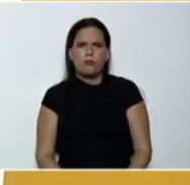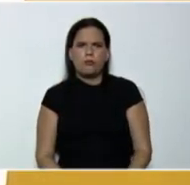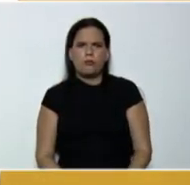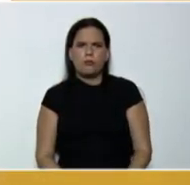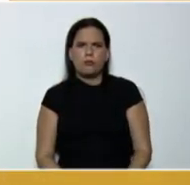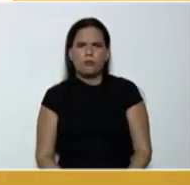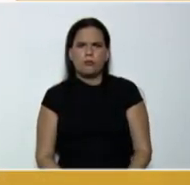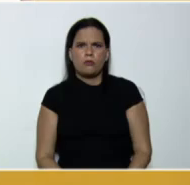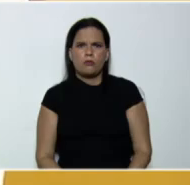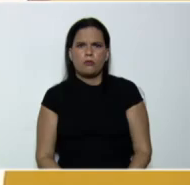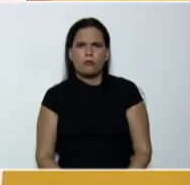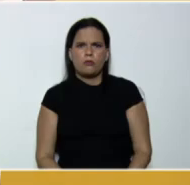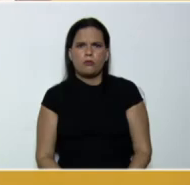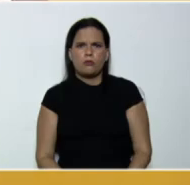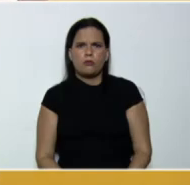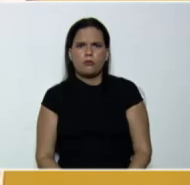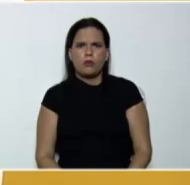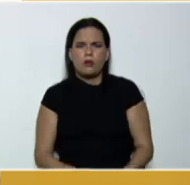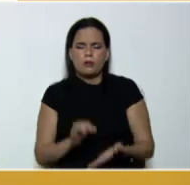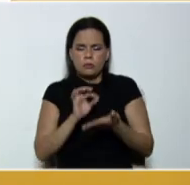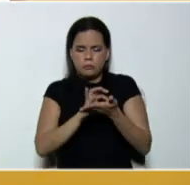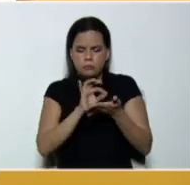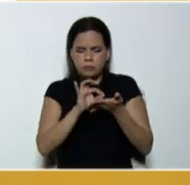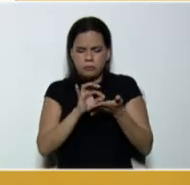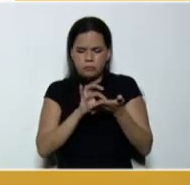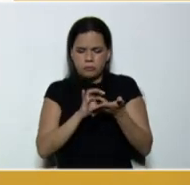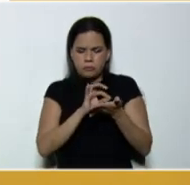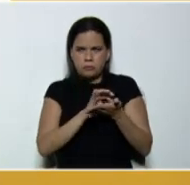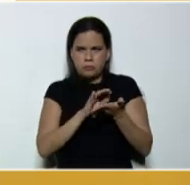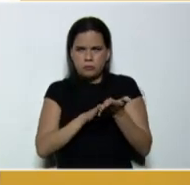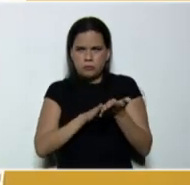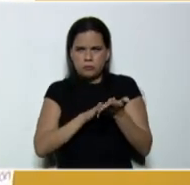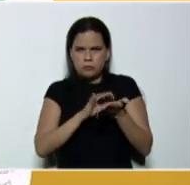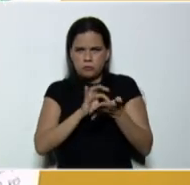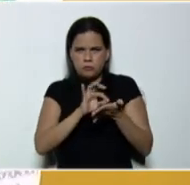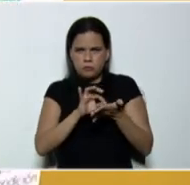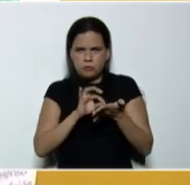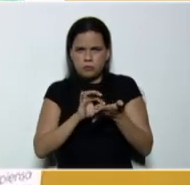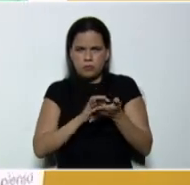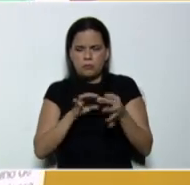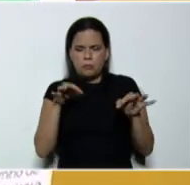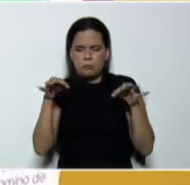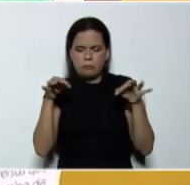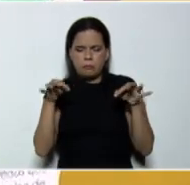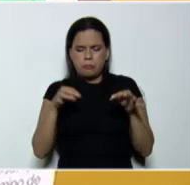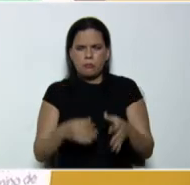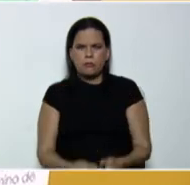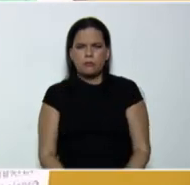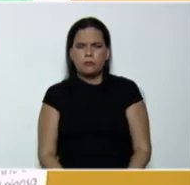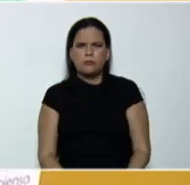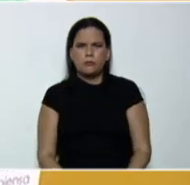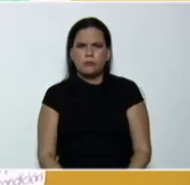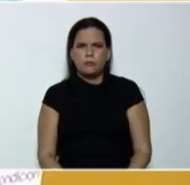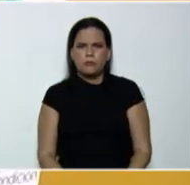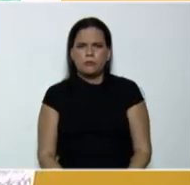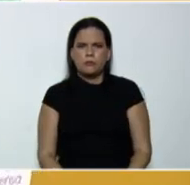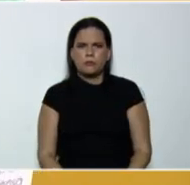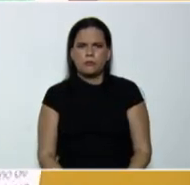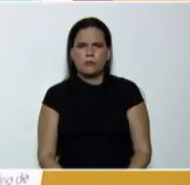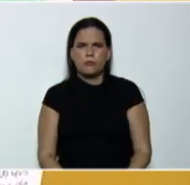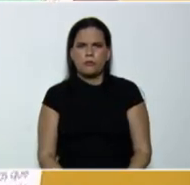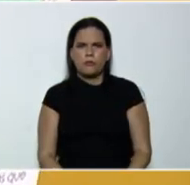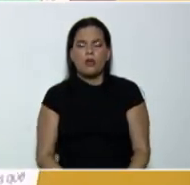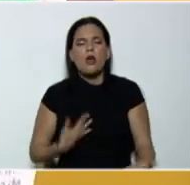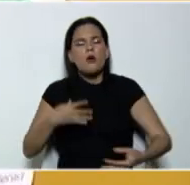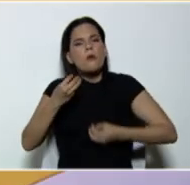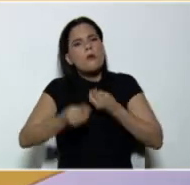Colocar trozo por trozo el papel. ¿Ves? Esto va a ser